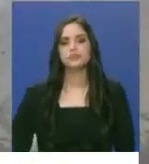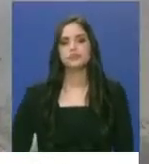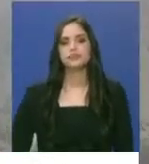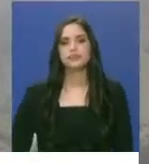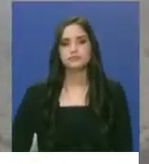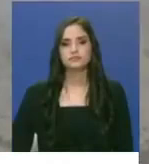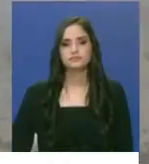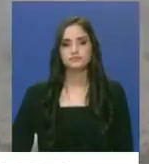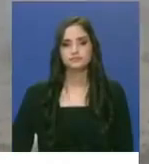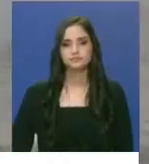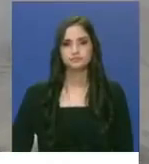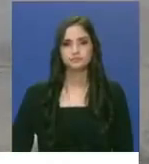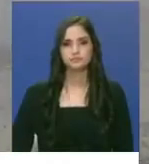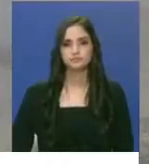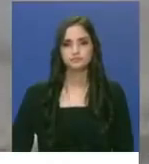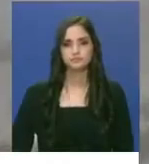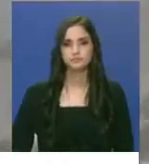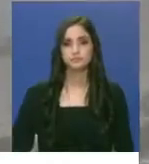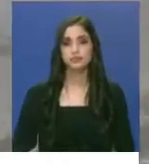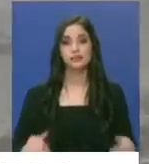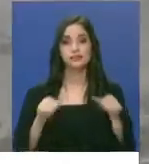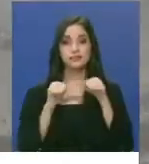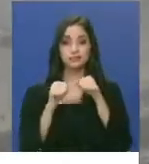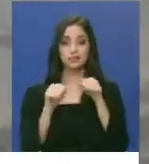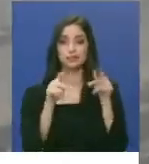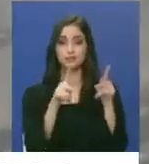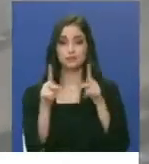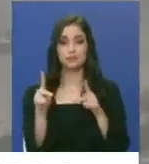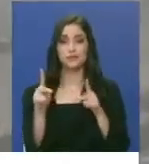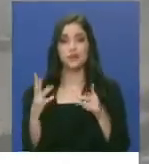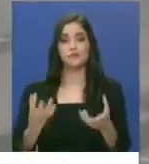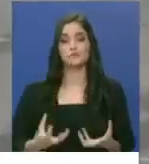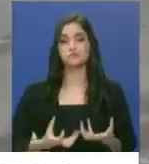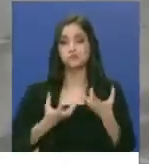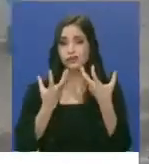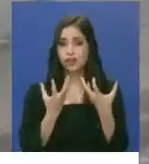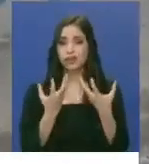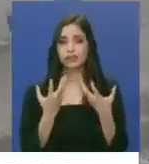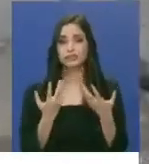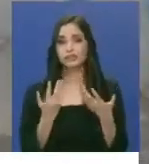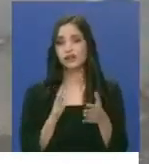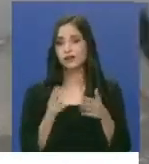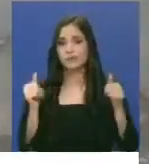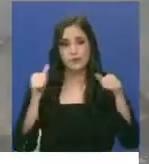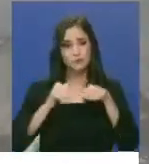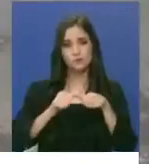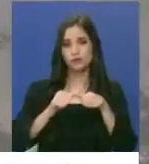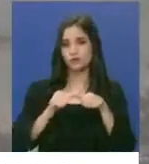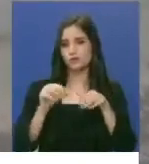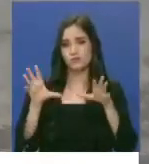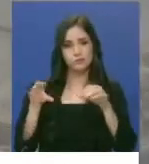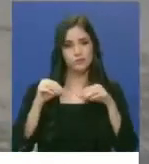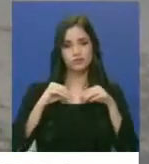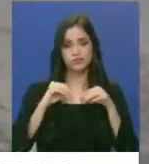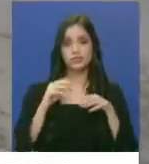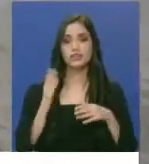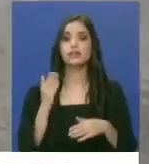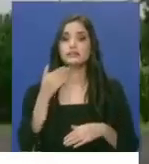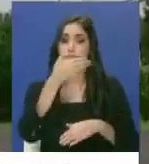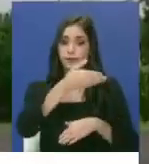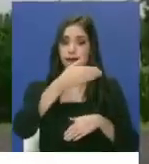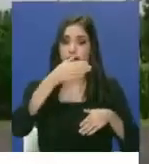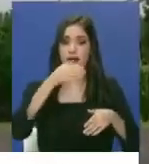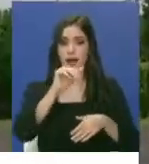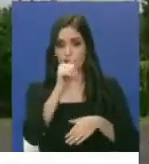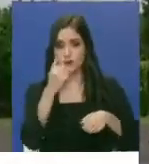provincia de Colón. Así que están personas afectadas en este momento y estamos tratando de ver a ustedes lo que está ocurriendo. Ya se dirigen a la calle 5